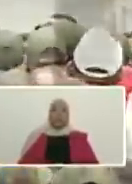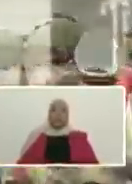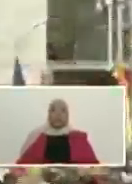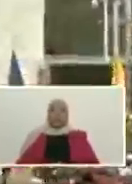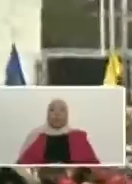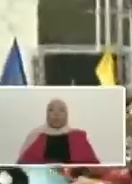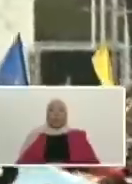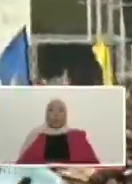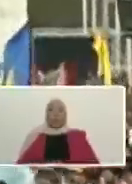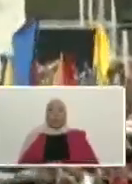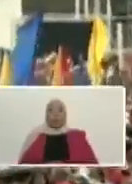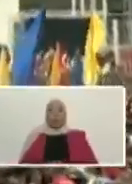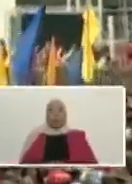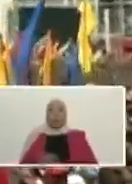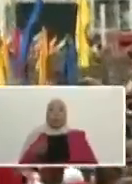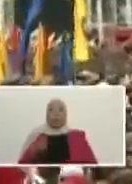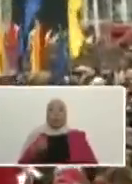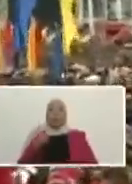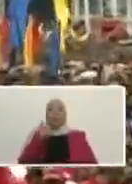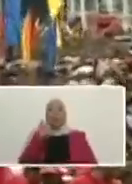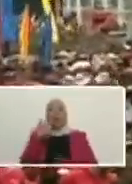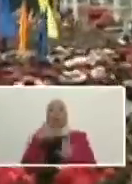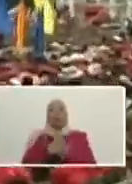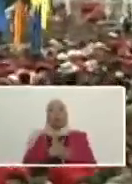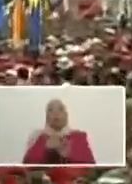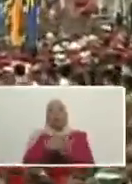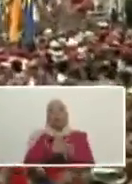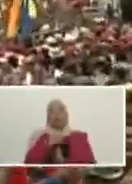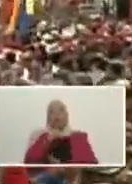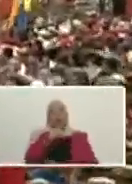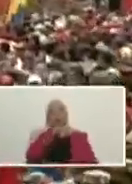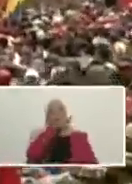¿Cómo es que dicen? De aquellos lodos,